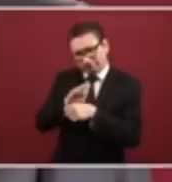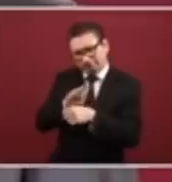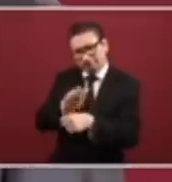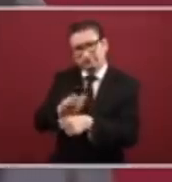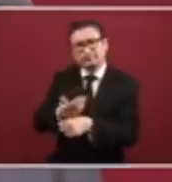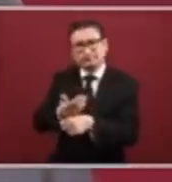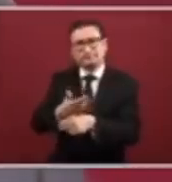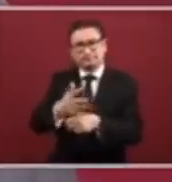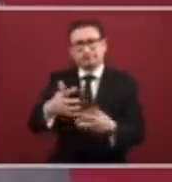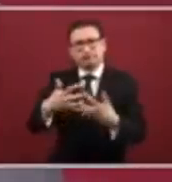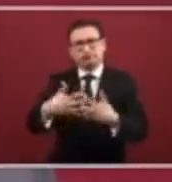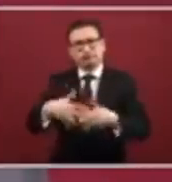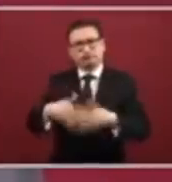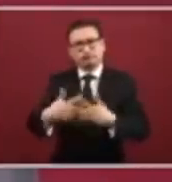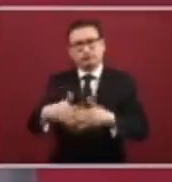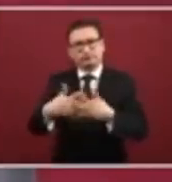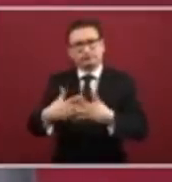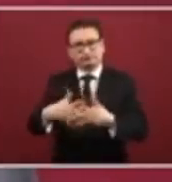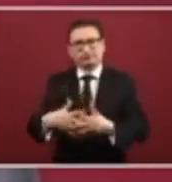de la refinería.